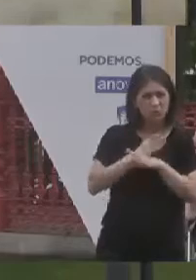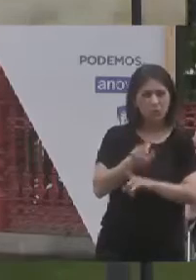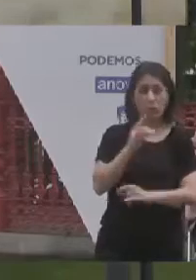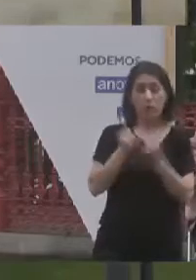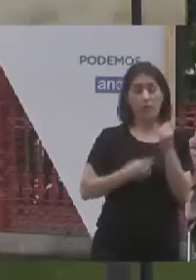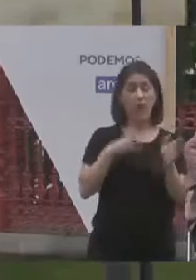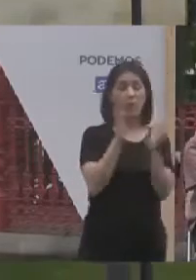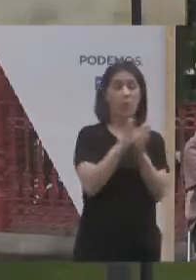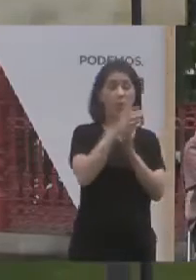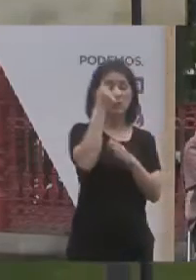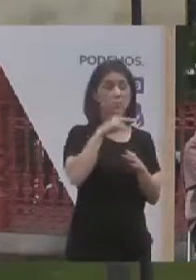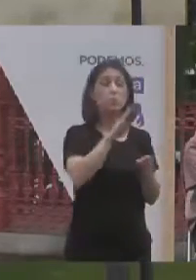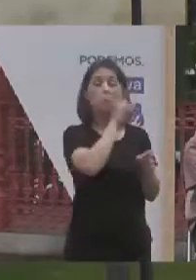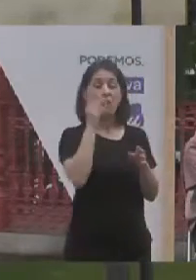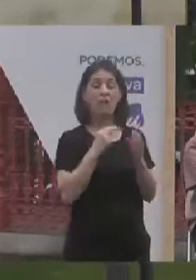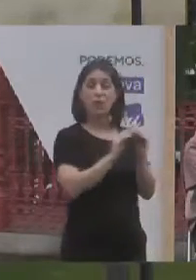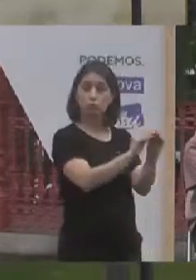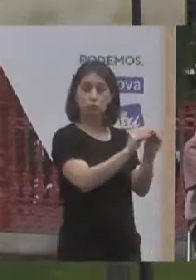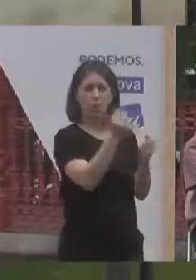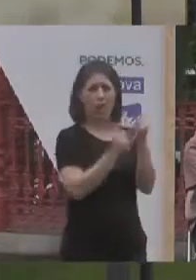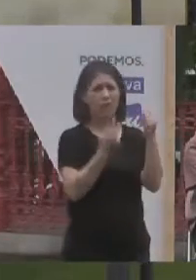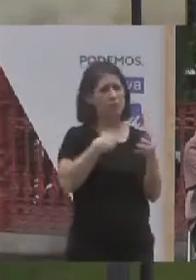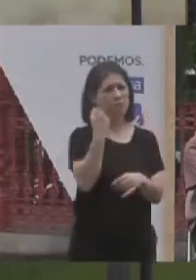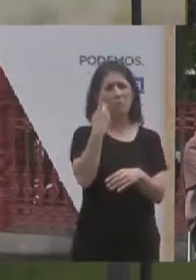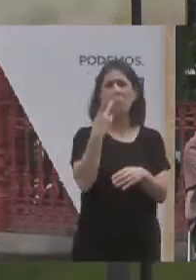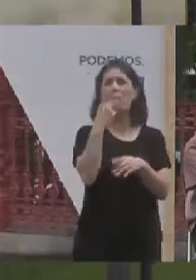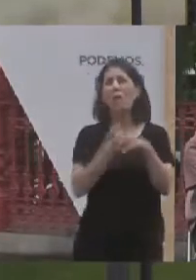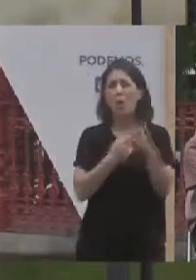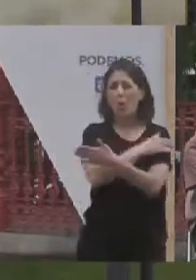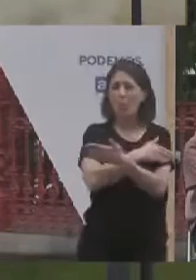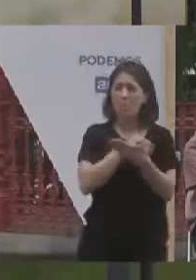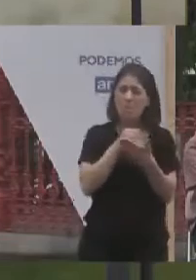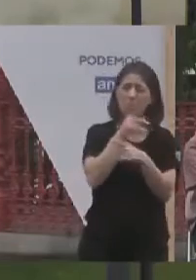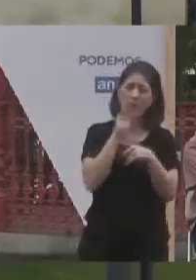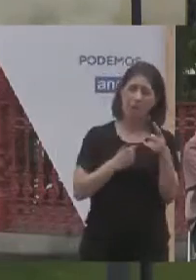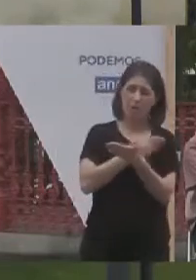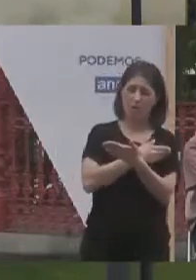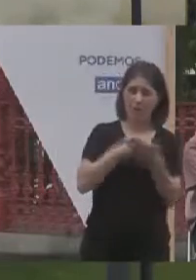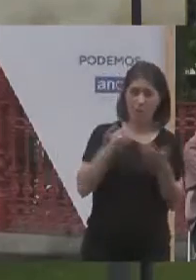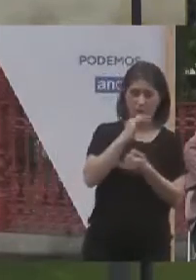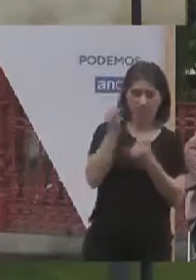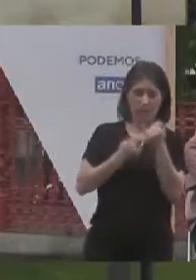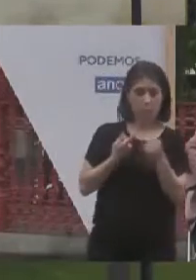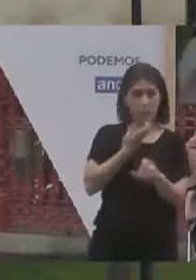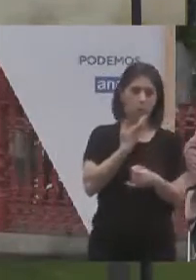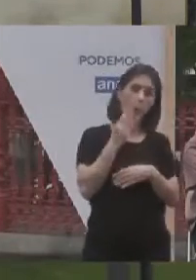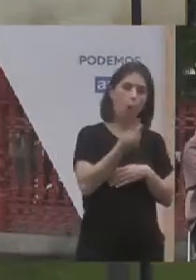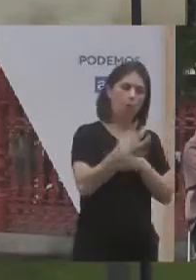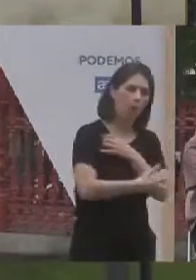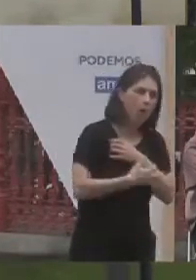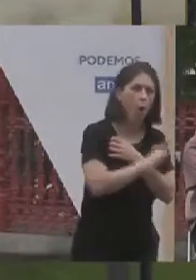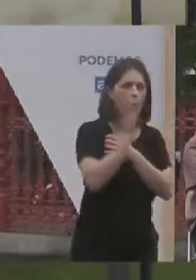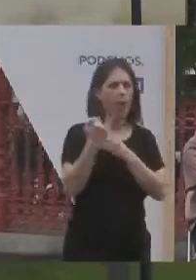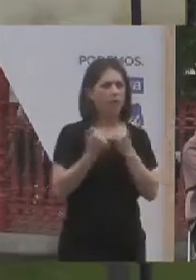de gasto que obriga a que ese 1,5 millón de euros xa non poda ir destinado a pagar o comedor social de Cáritas, por exemplo, ou a renda